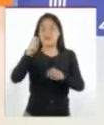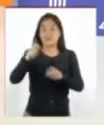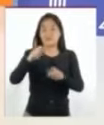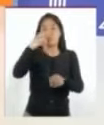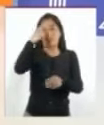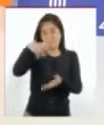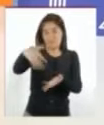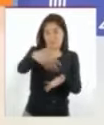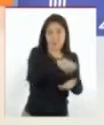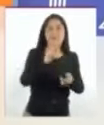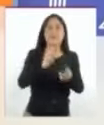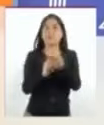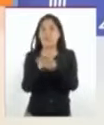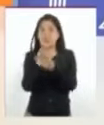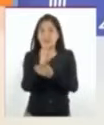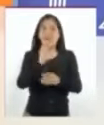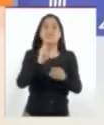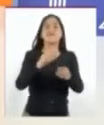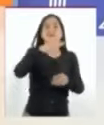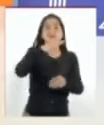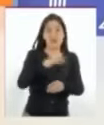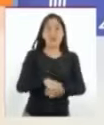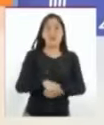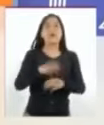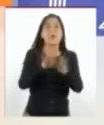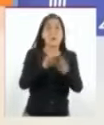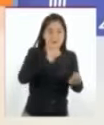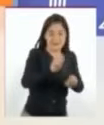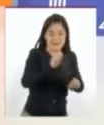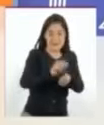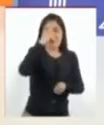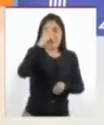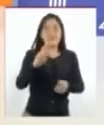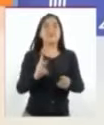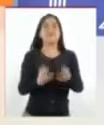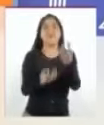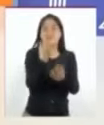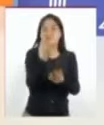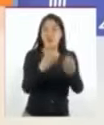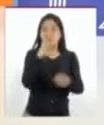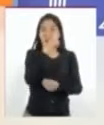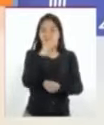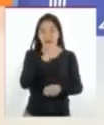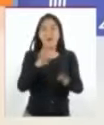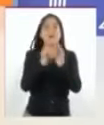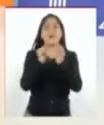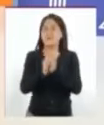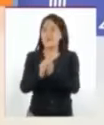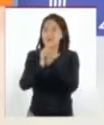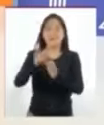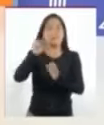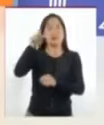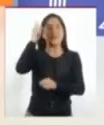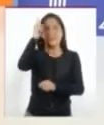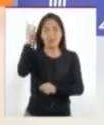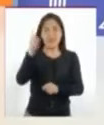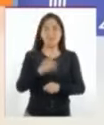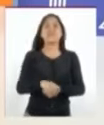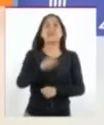semillas. Conocían la forma de producir fuego. Veneraban a las fuerzas de la naturaleza.